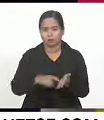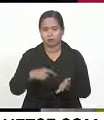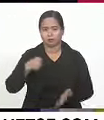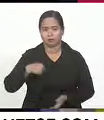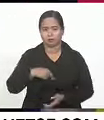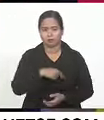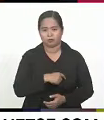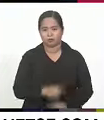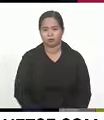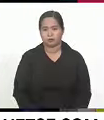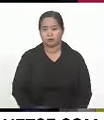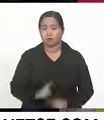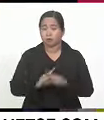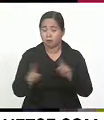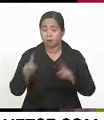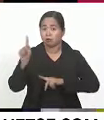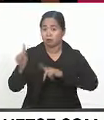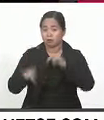Por eso tampoco